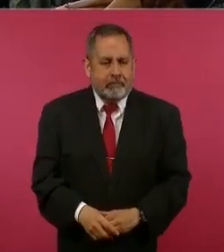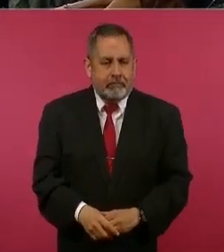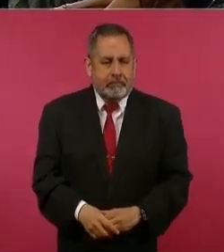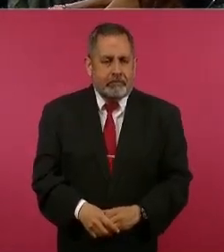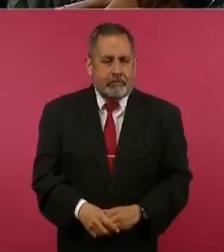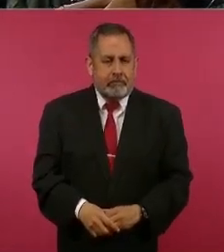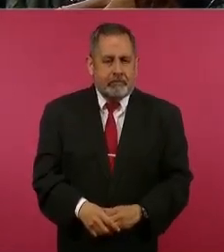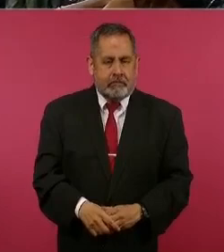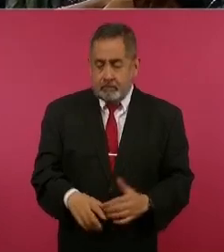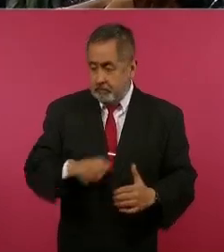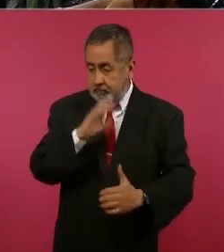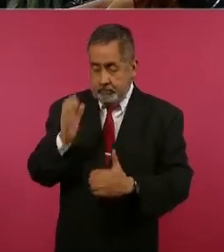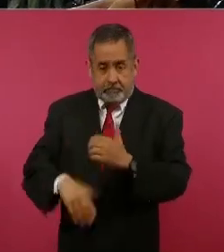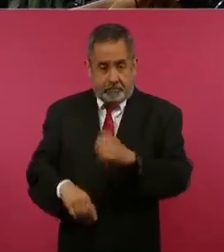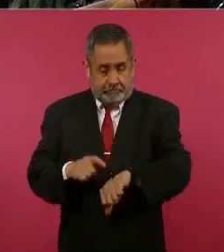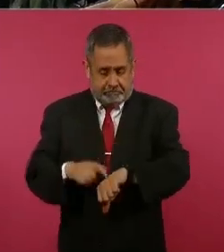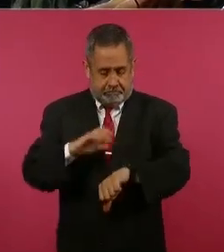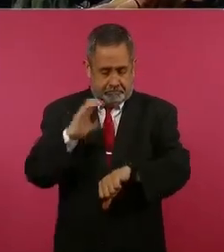¿Ya se terminó?